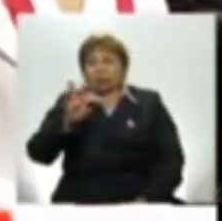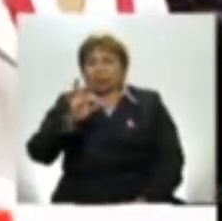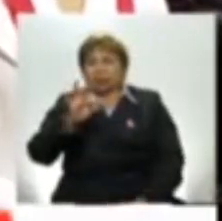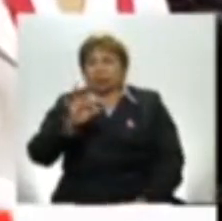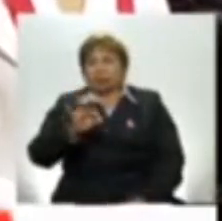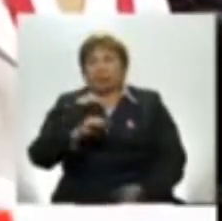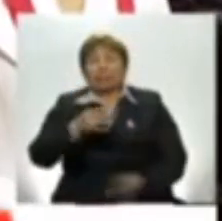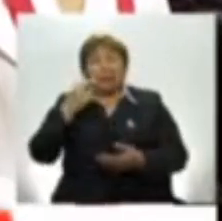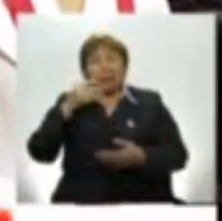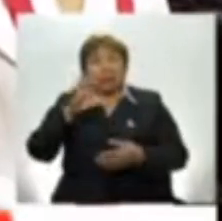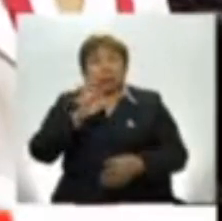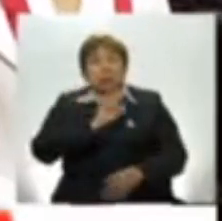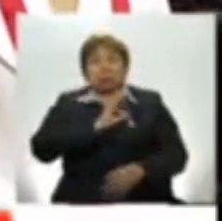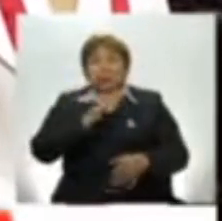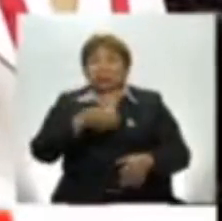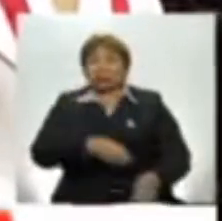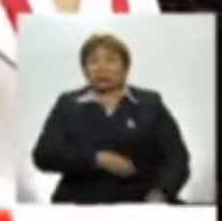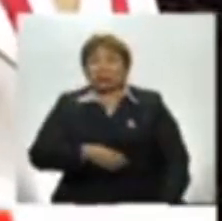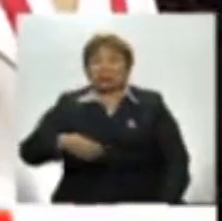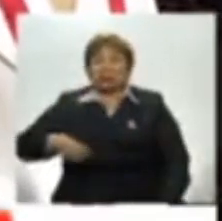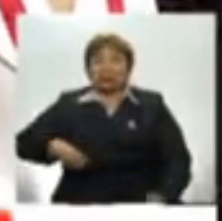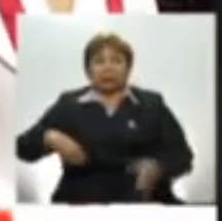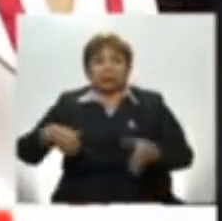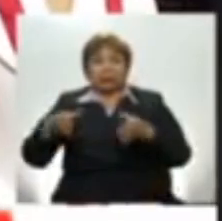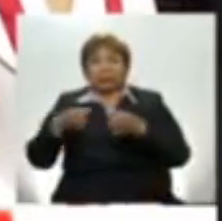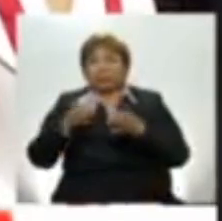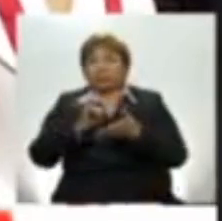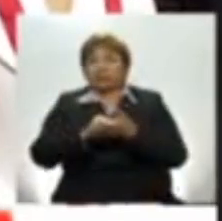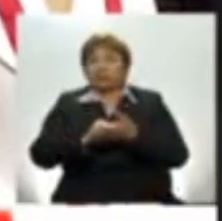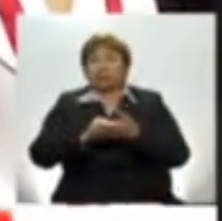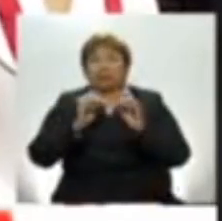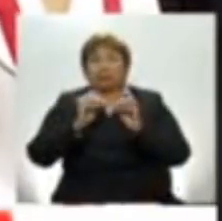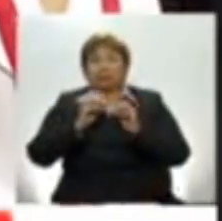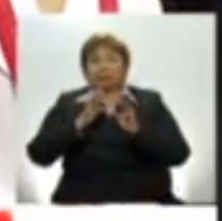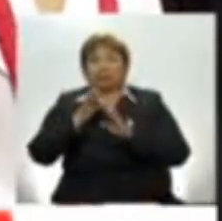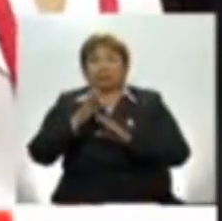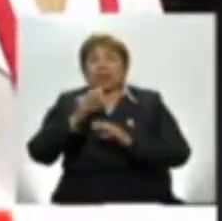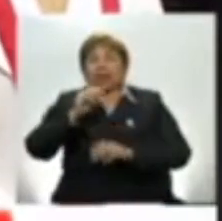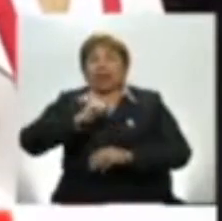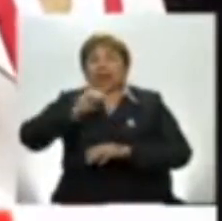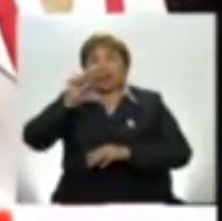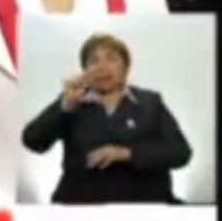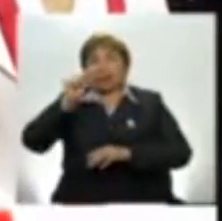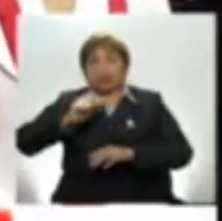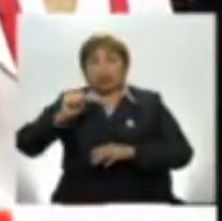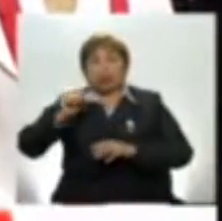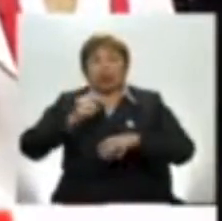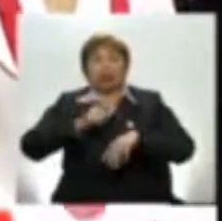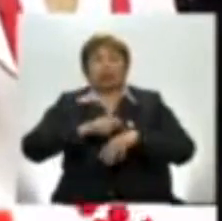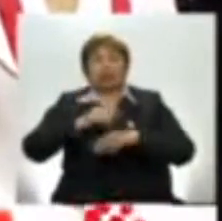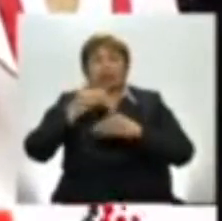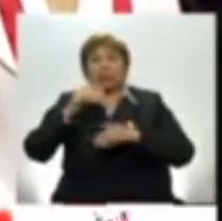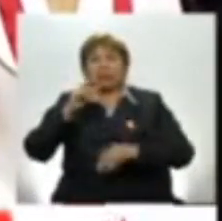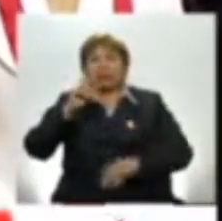42572649, para su reconocimiento como congresista de la República por la circunscripción electoral de Ancash, periodo legislativo